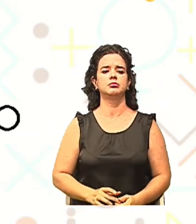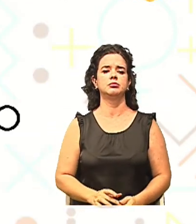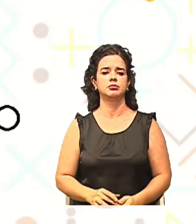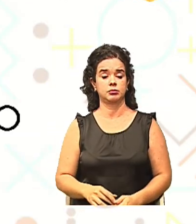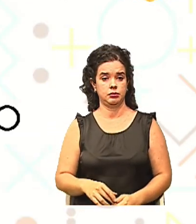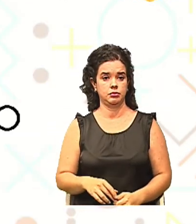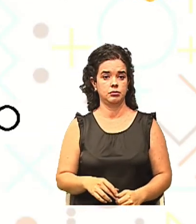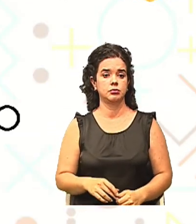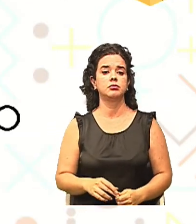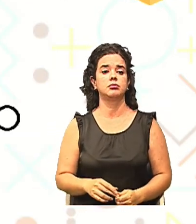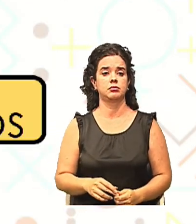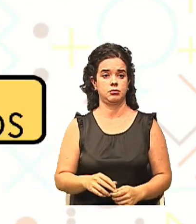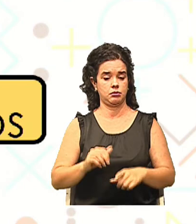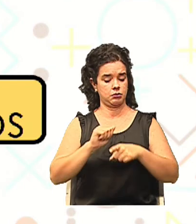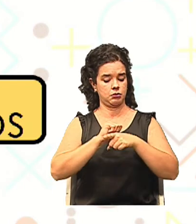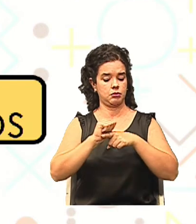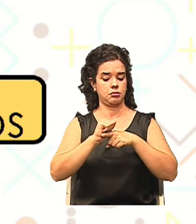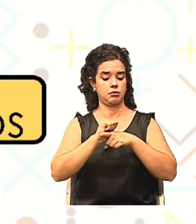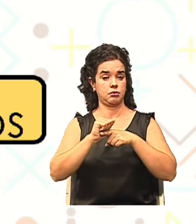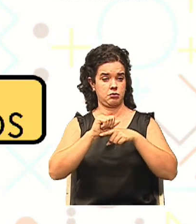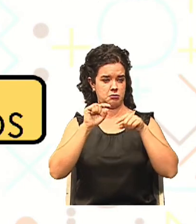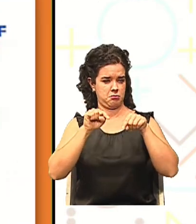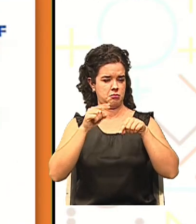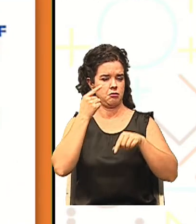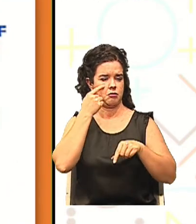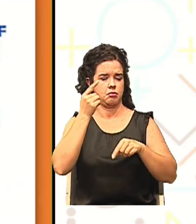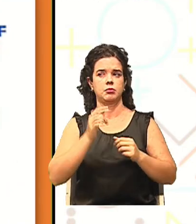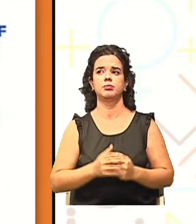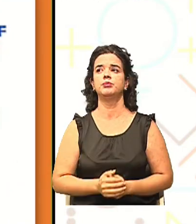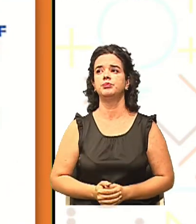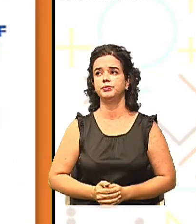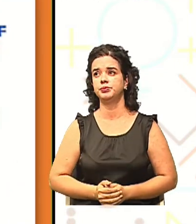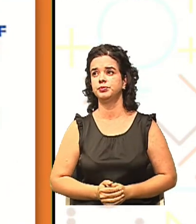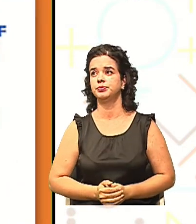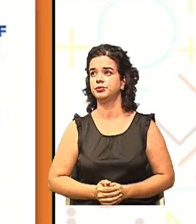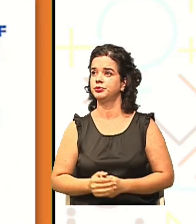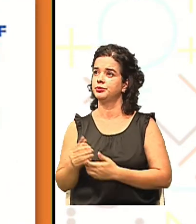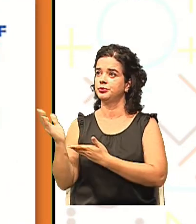vamos a repasar este criterio.